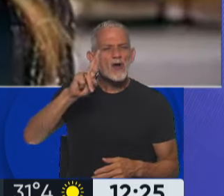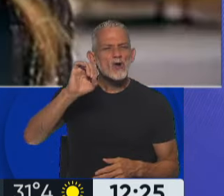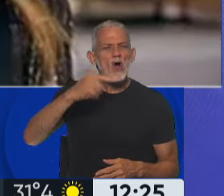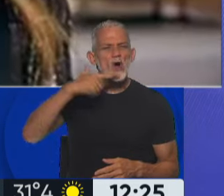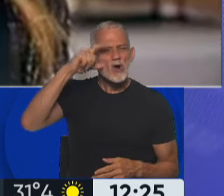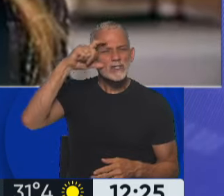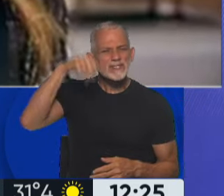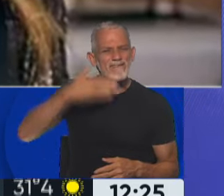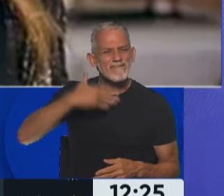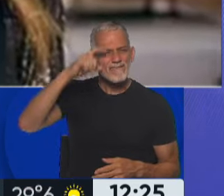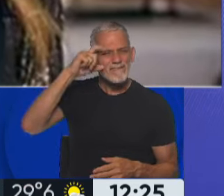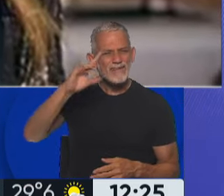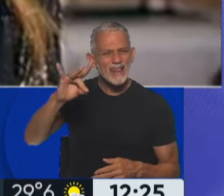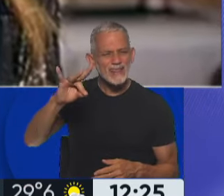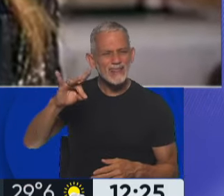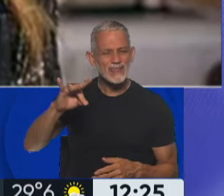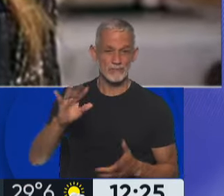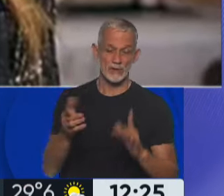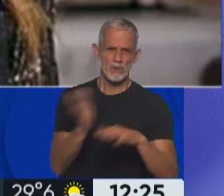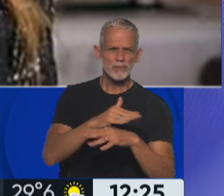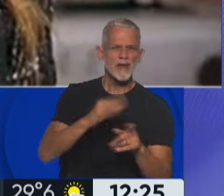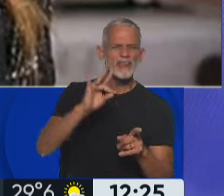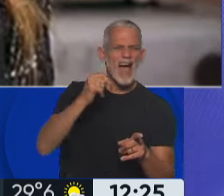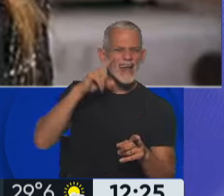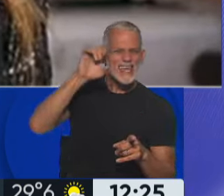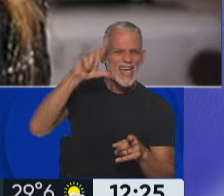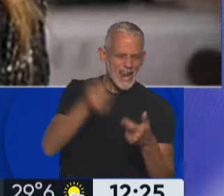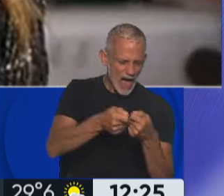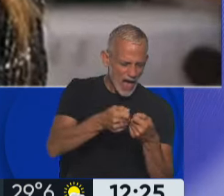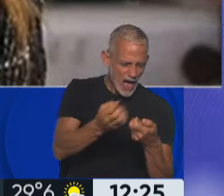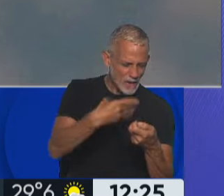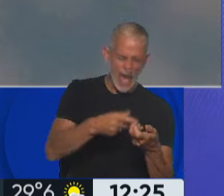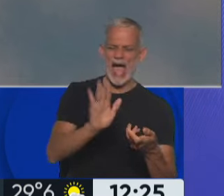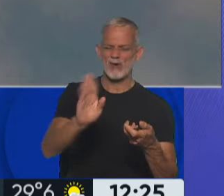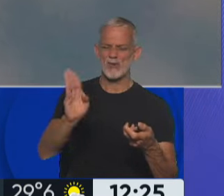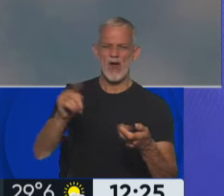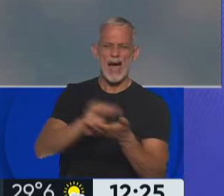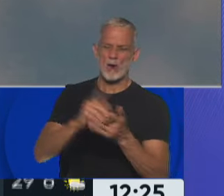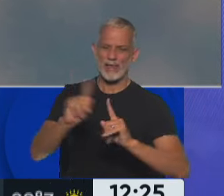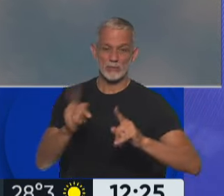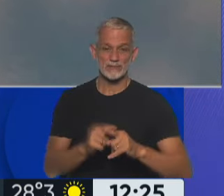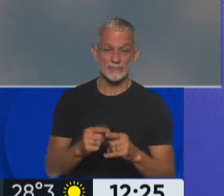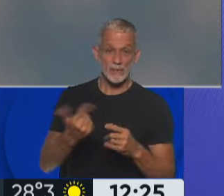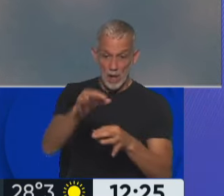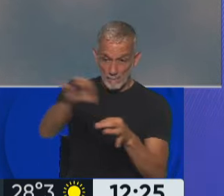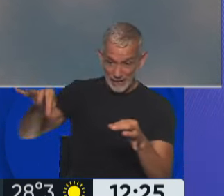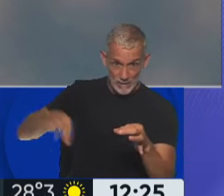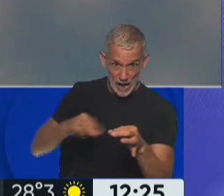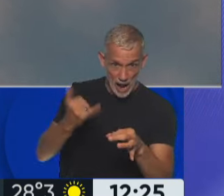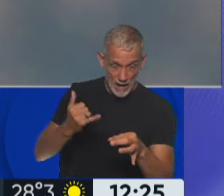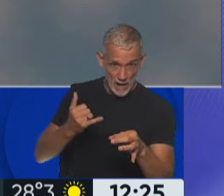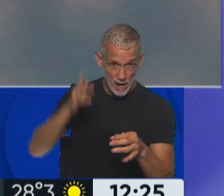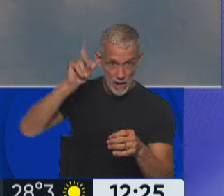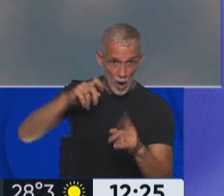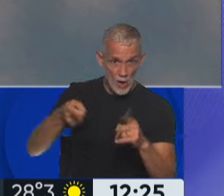rosen no está escribiendo Daniela Daniela que es nuestra productora Muchas gracias Dani que está sacando información no pas no está está con